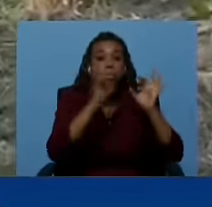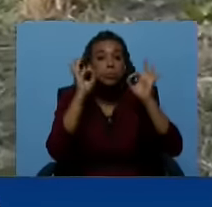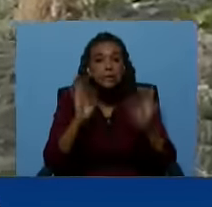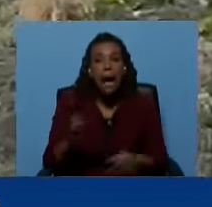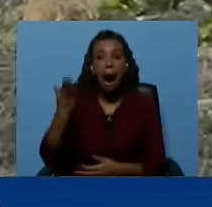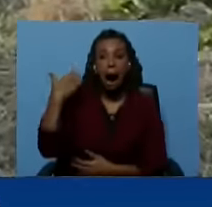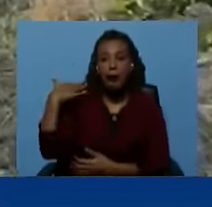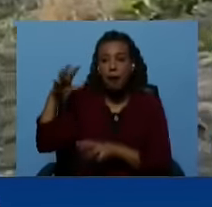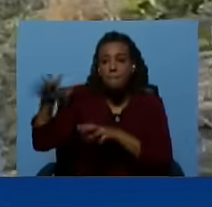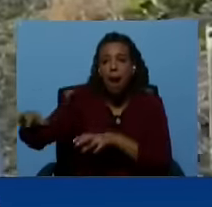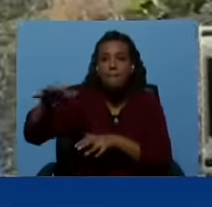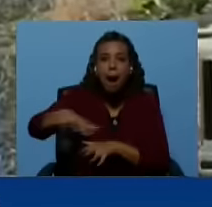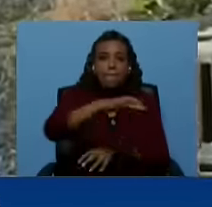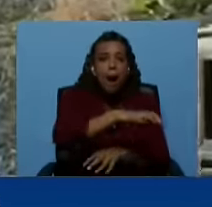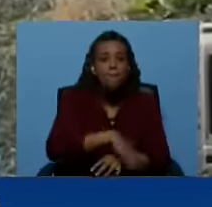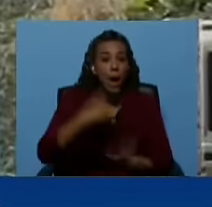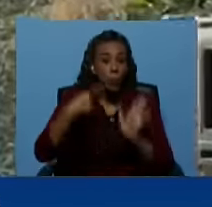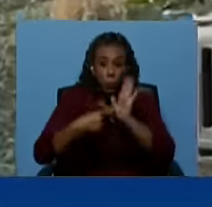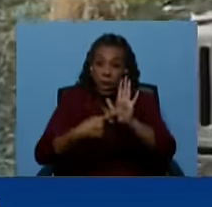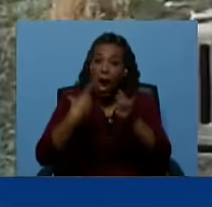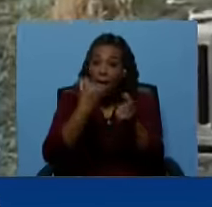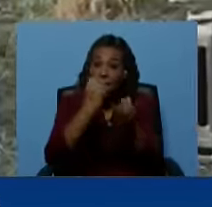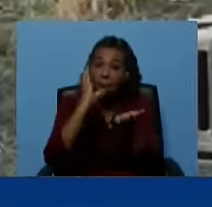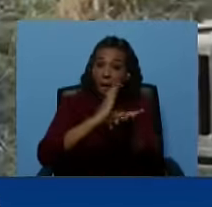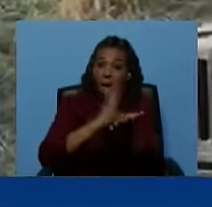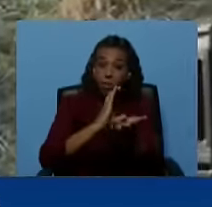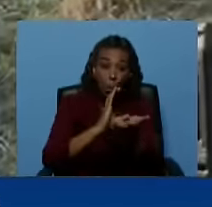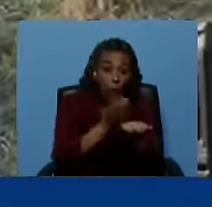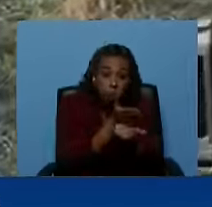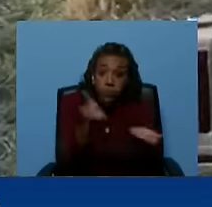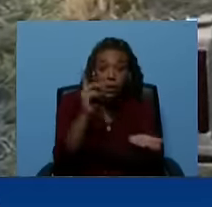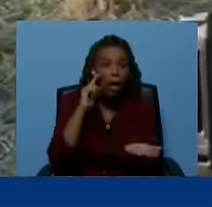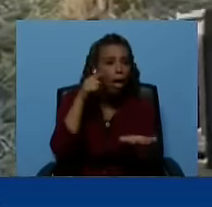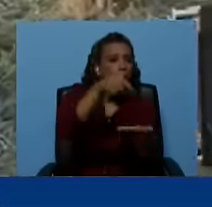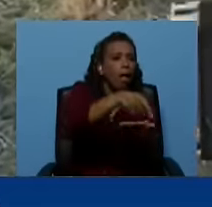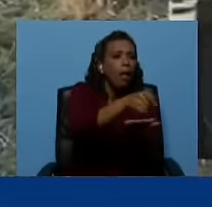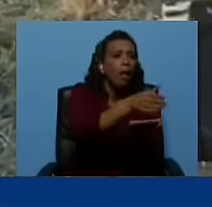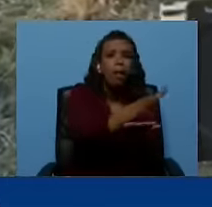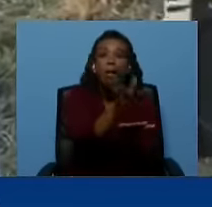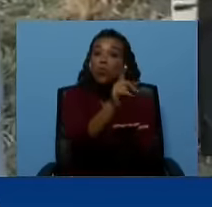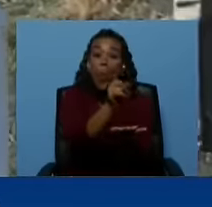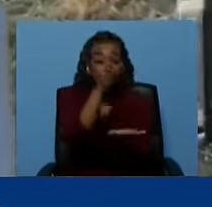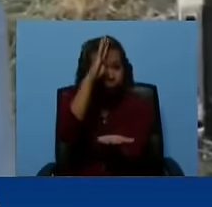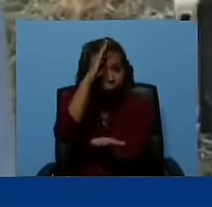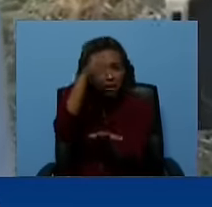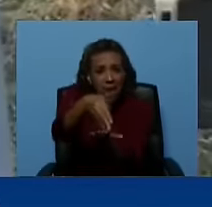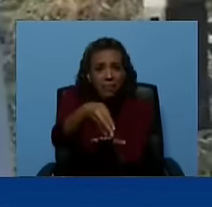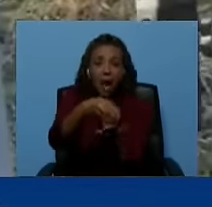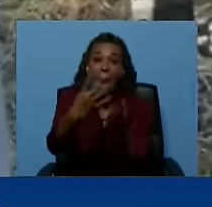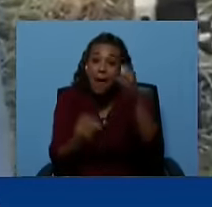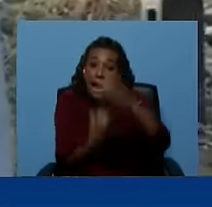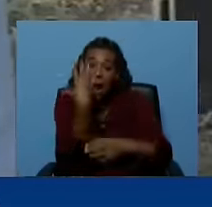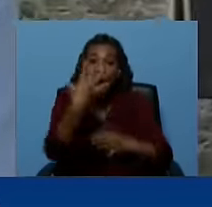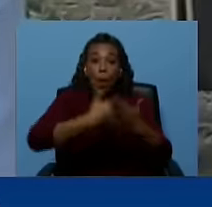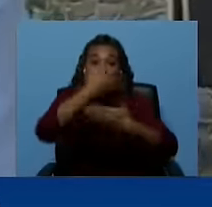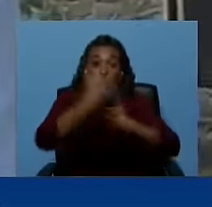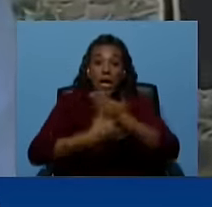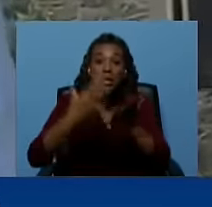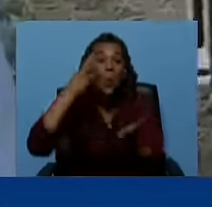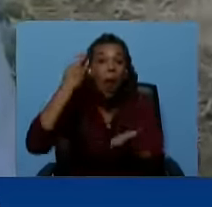comunidades del territorio que ponga el presupuesto de la nación al servicio de la territorio de la comunidad para la ejecución de los